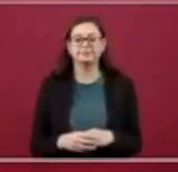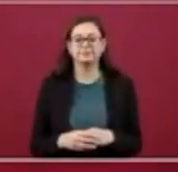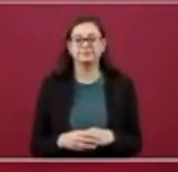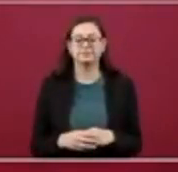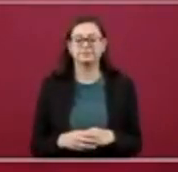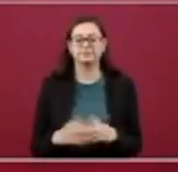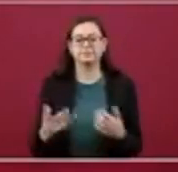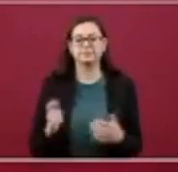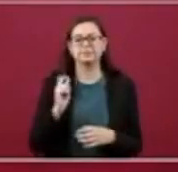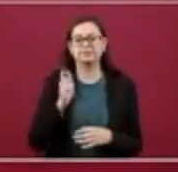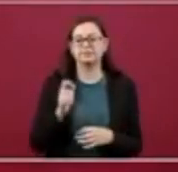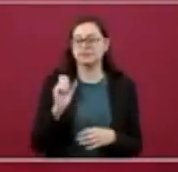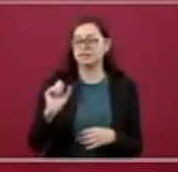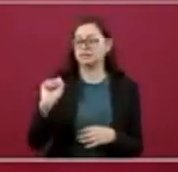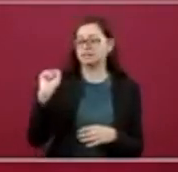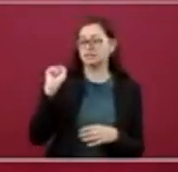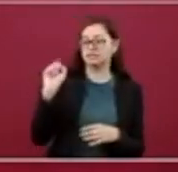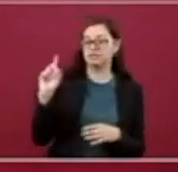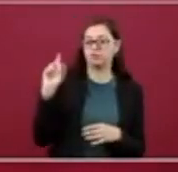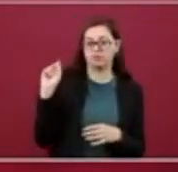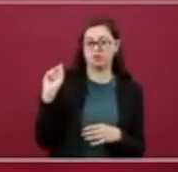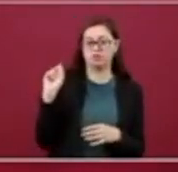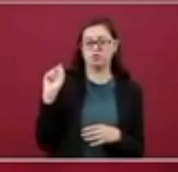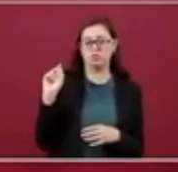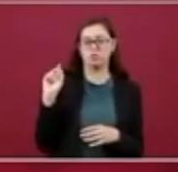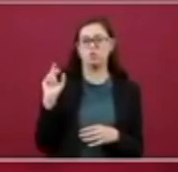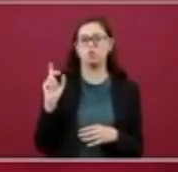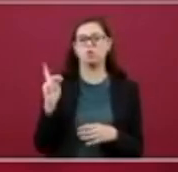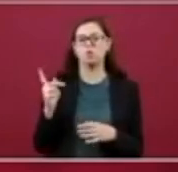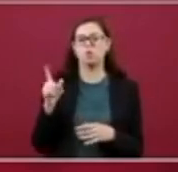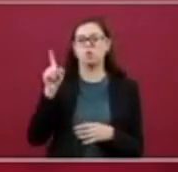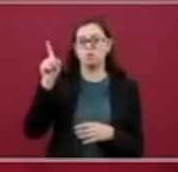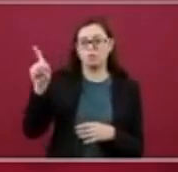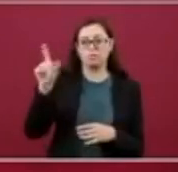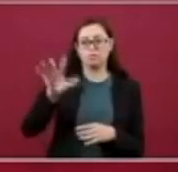el fin de semana la consulta para la